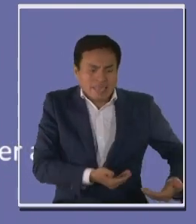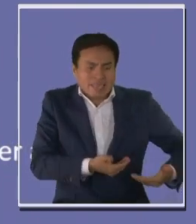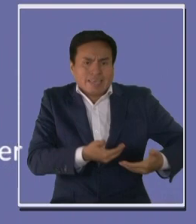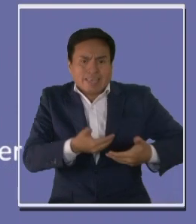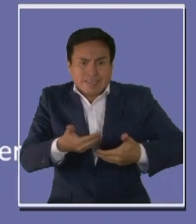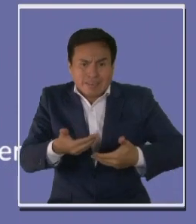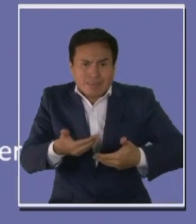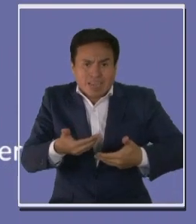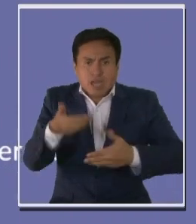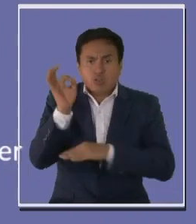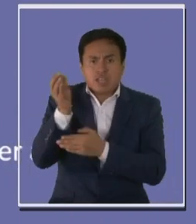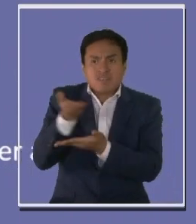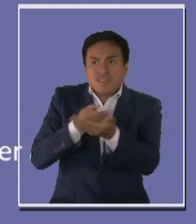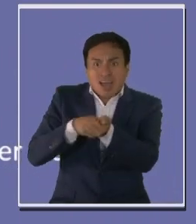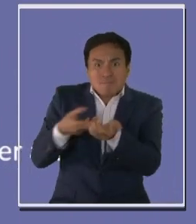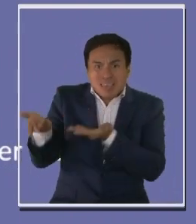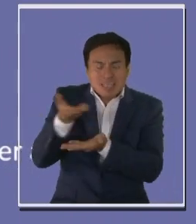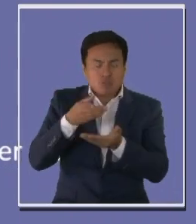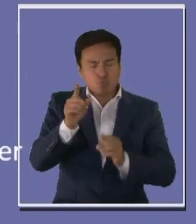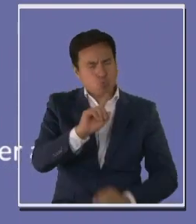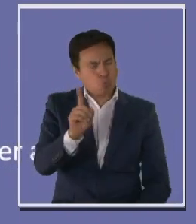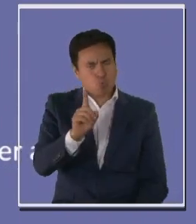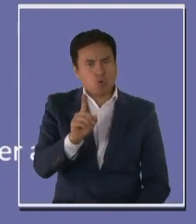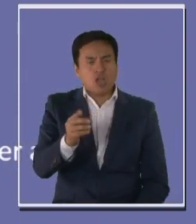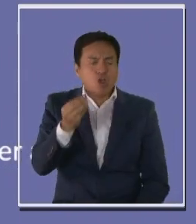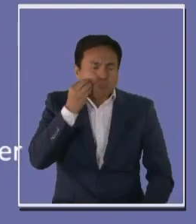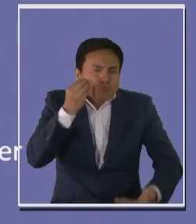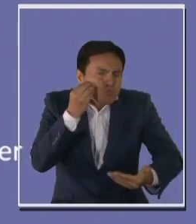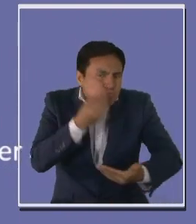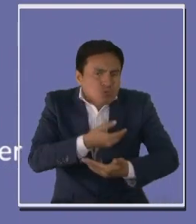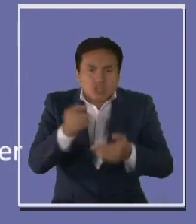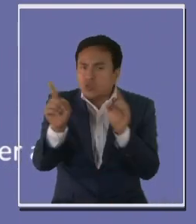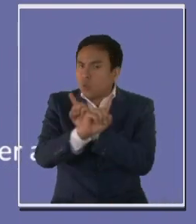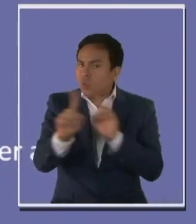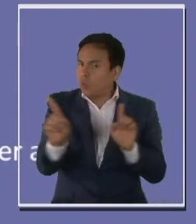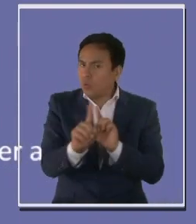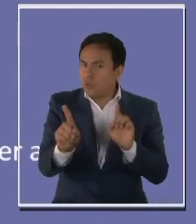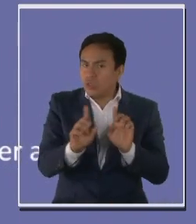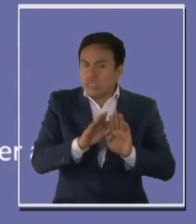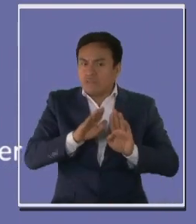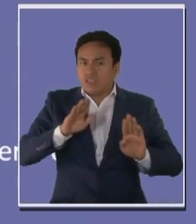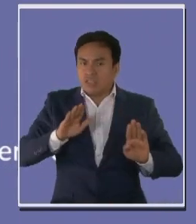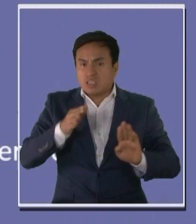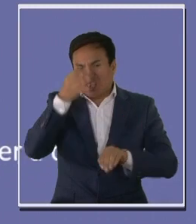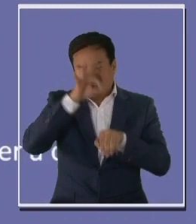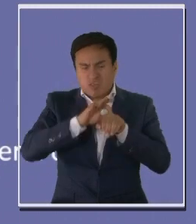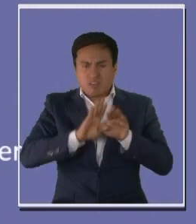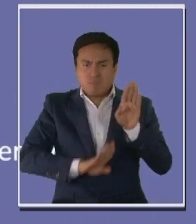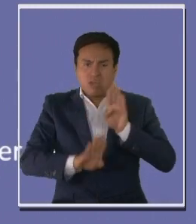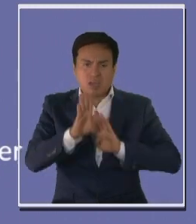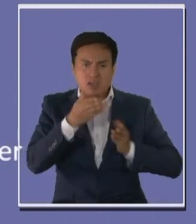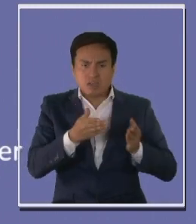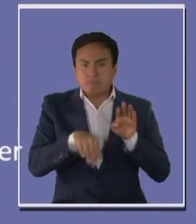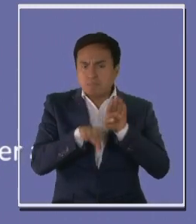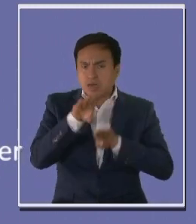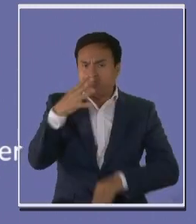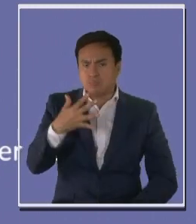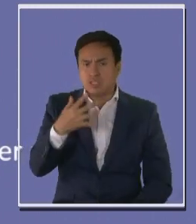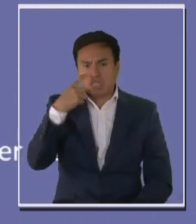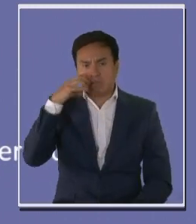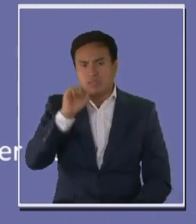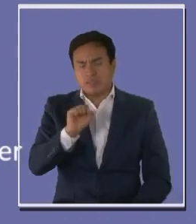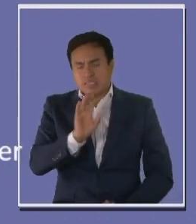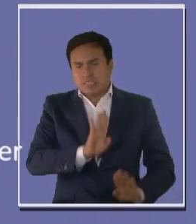a reuniones familiares no los bese evite que puedan enfermar es una de las formas más importantes de